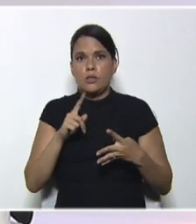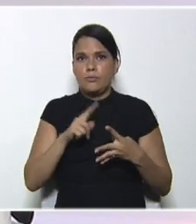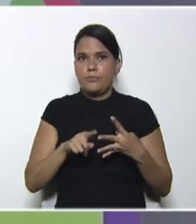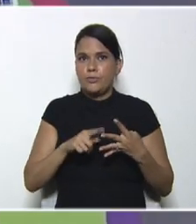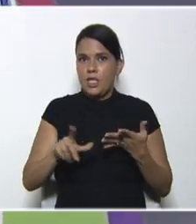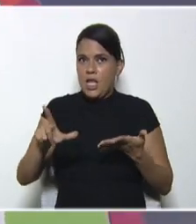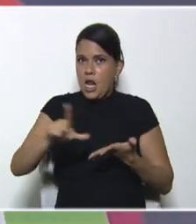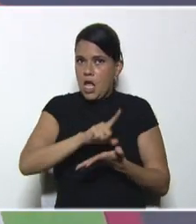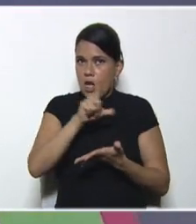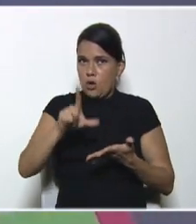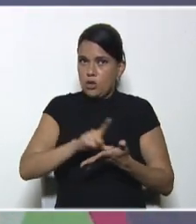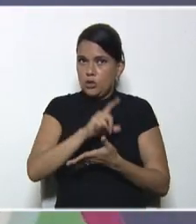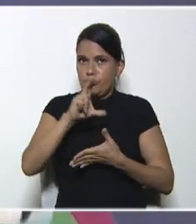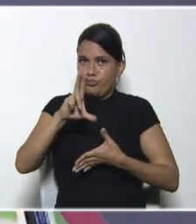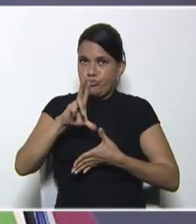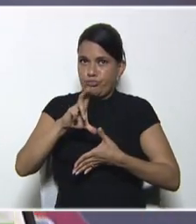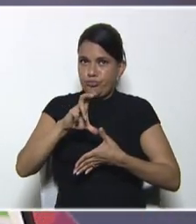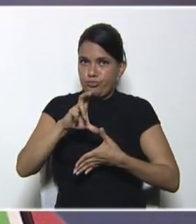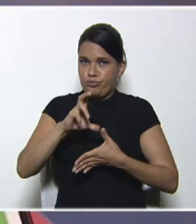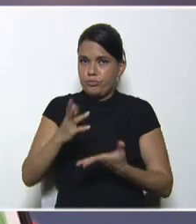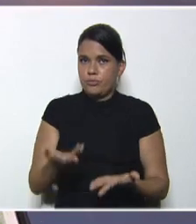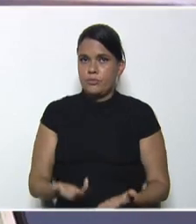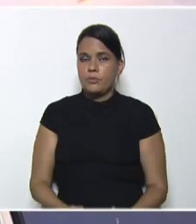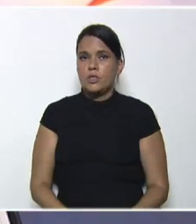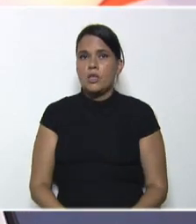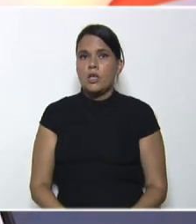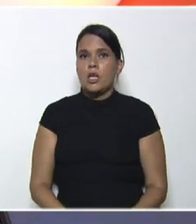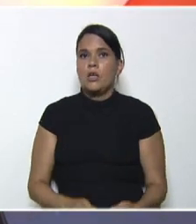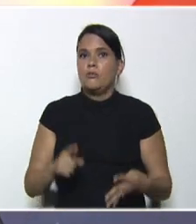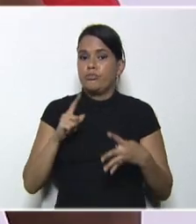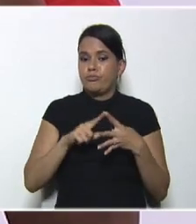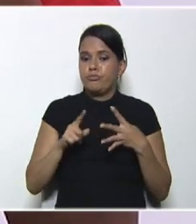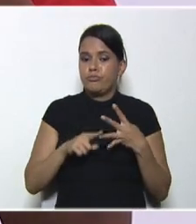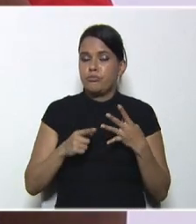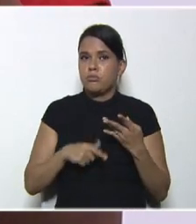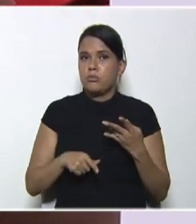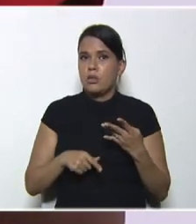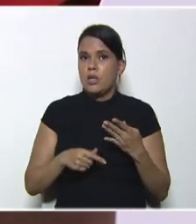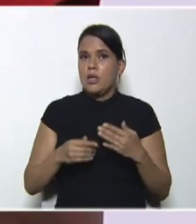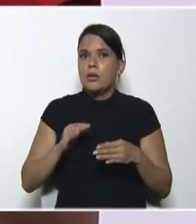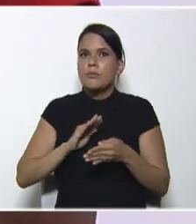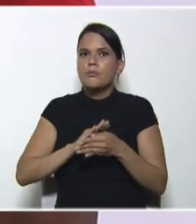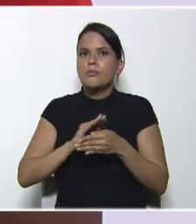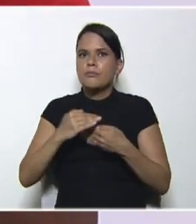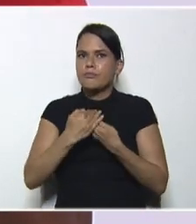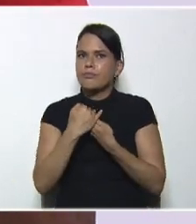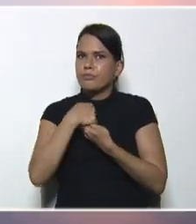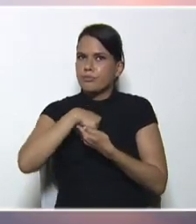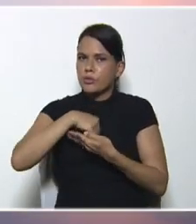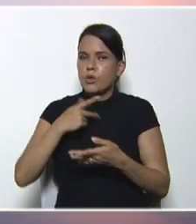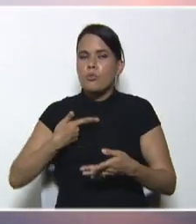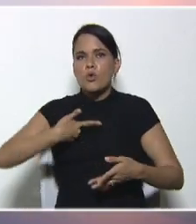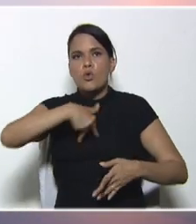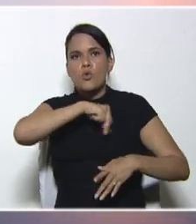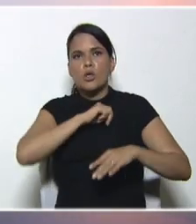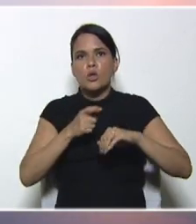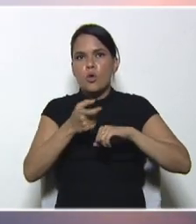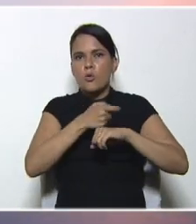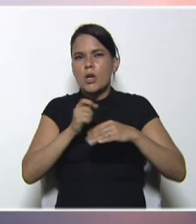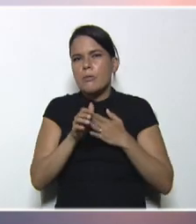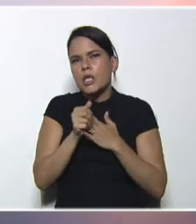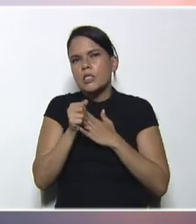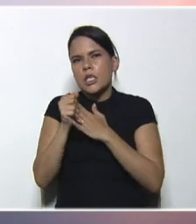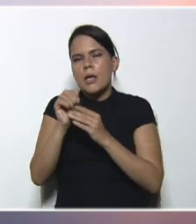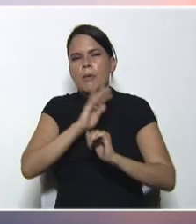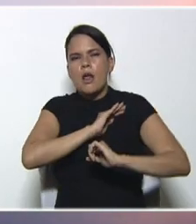colección Bicentenario, ¿okay? Que es un material impreso por nuestro gobierno, ¿okay? para esa guía,